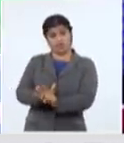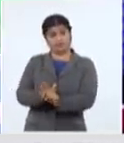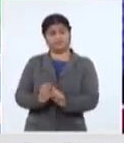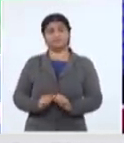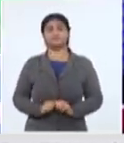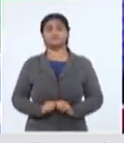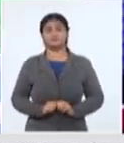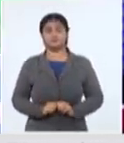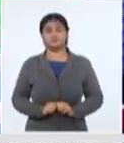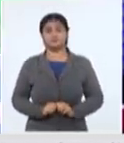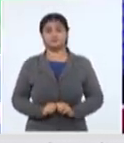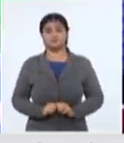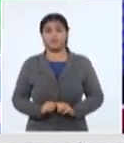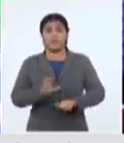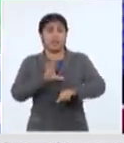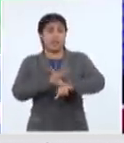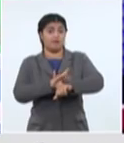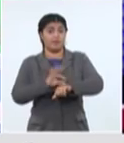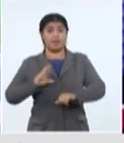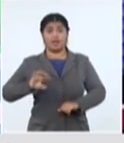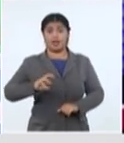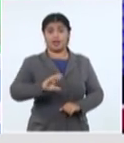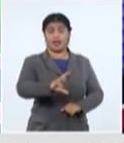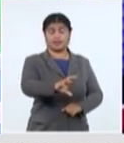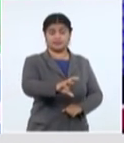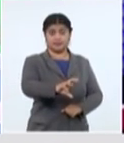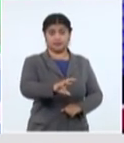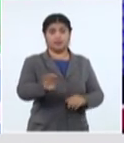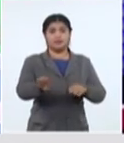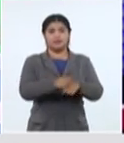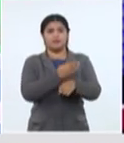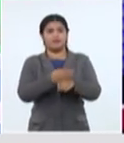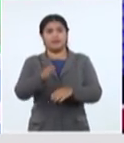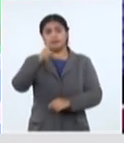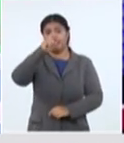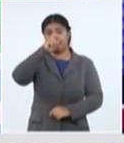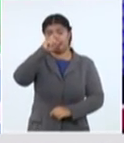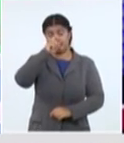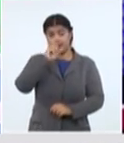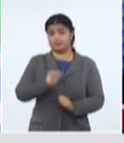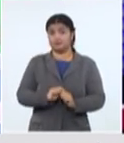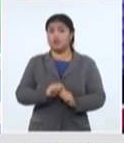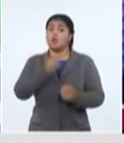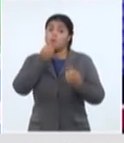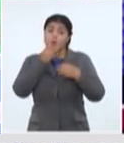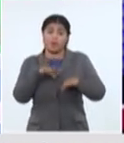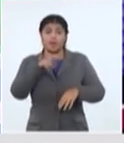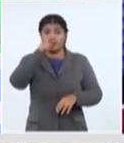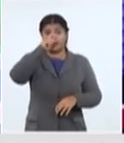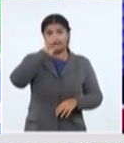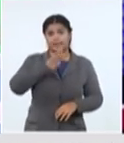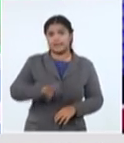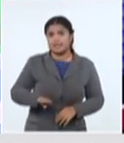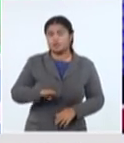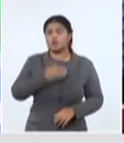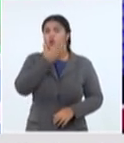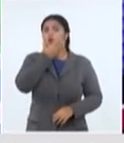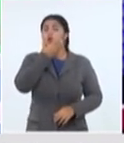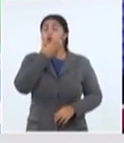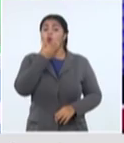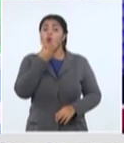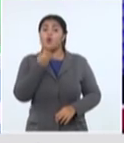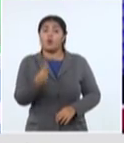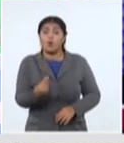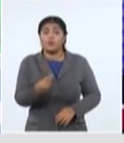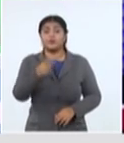esta enfermedad puede aparecer en los diferentes estadios evolutivos, o sea, desde la niñez, la adolescencia, la juventud, la adultez y la